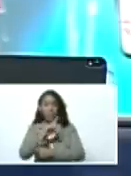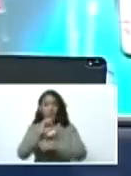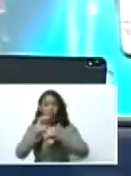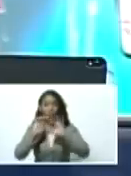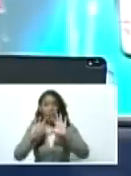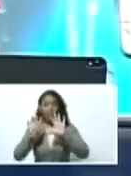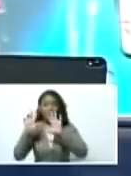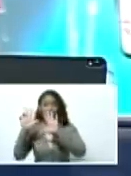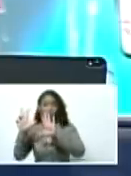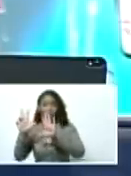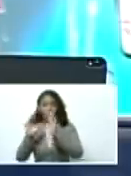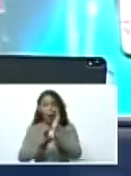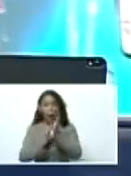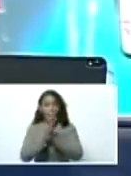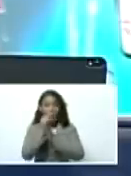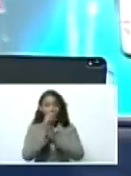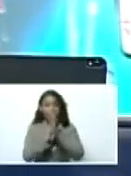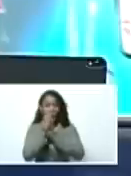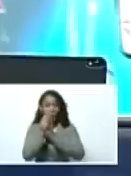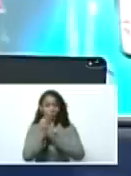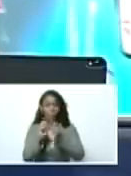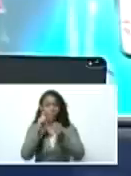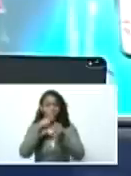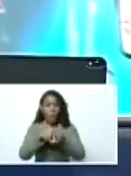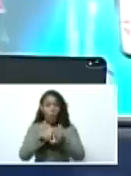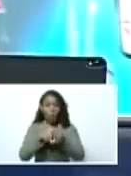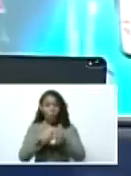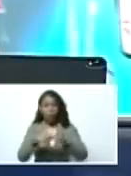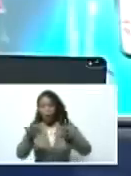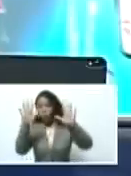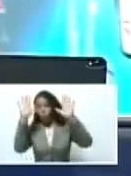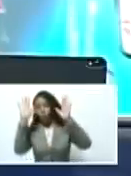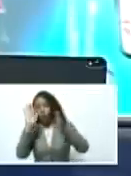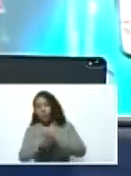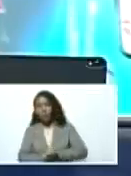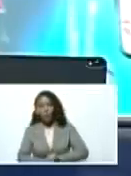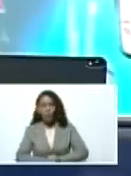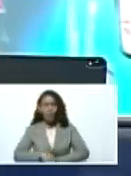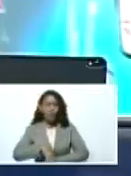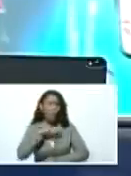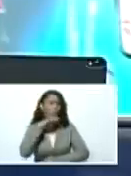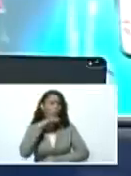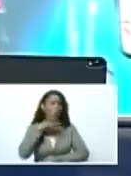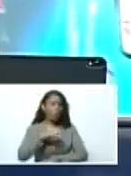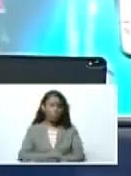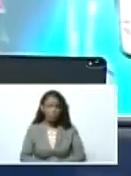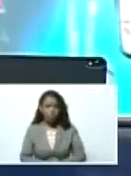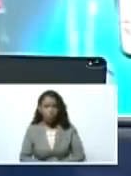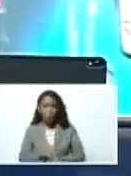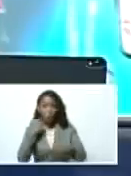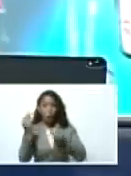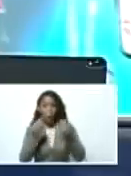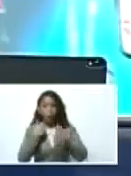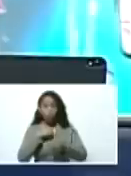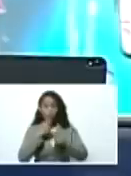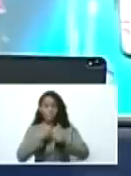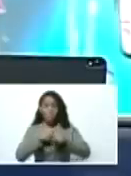318.198 emprendimientos. Naguará. ¿Ah? ¿Cómo hemos crecido,